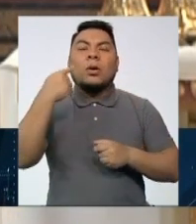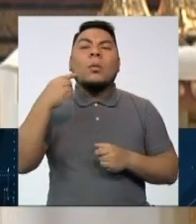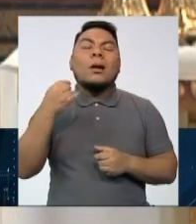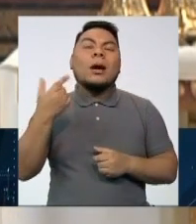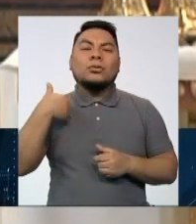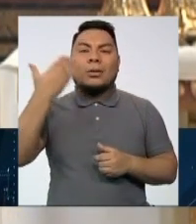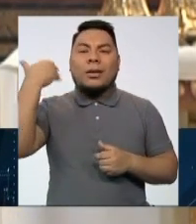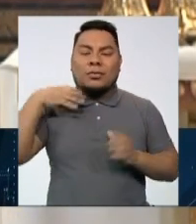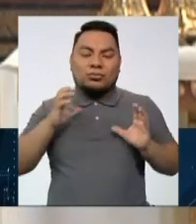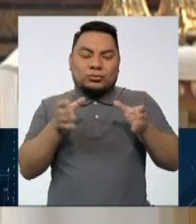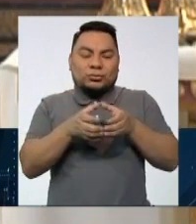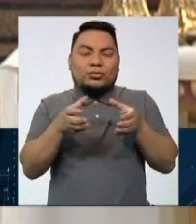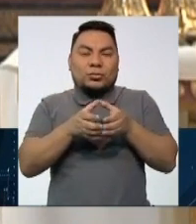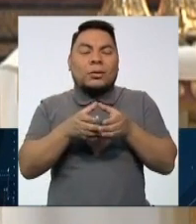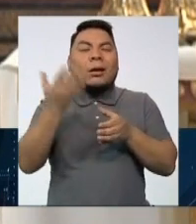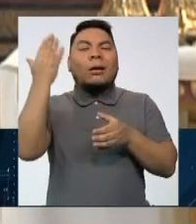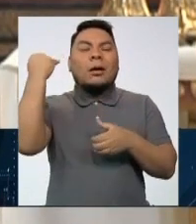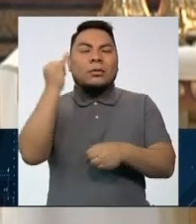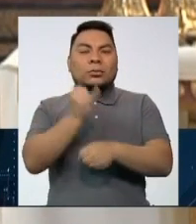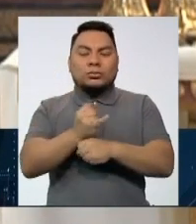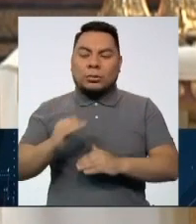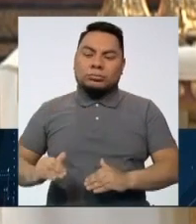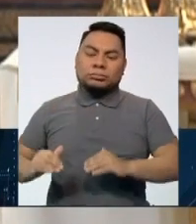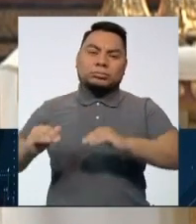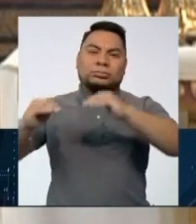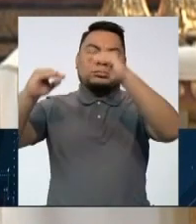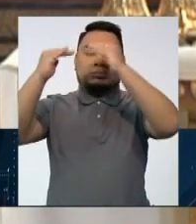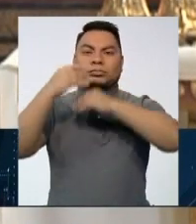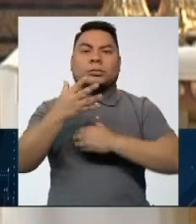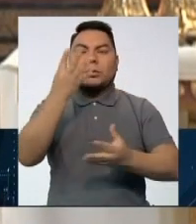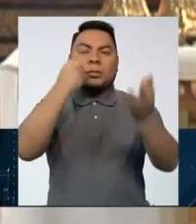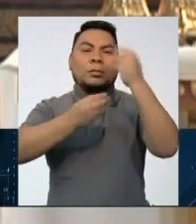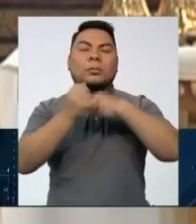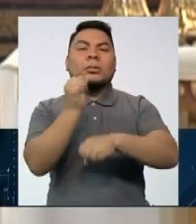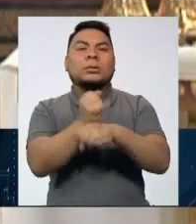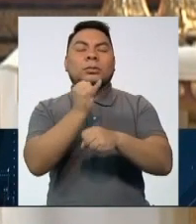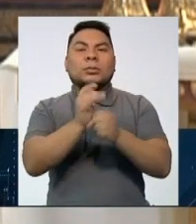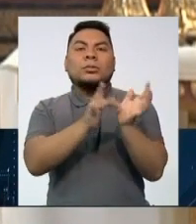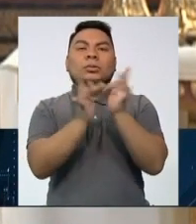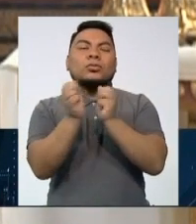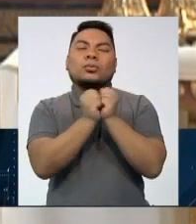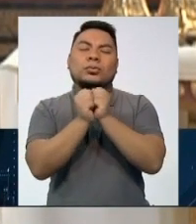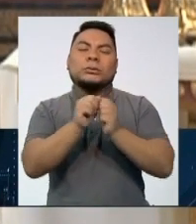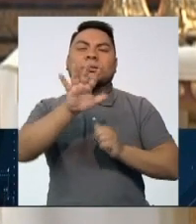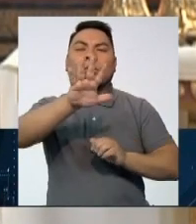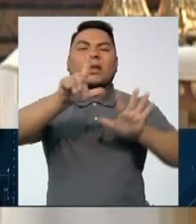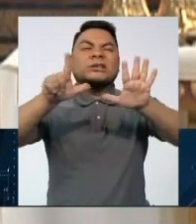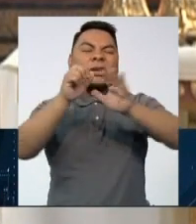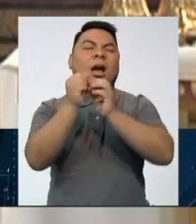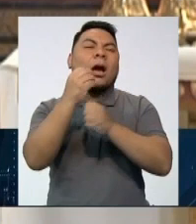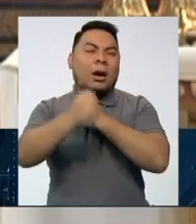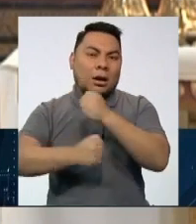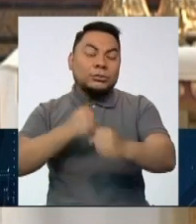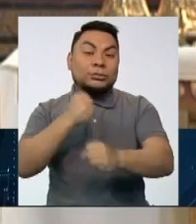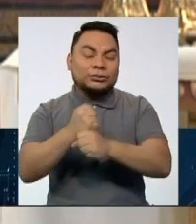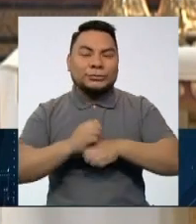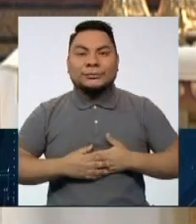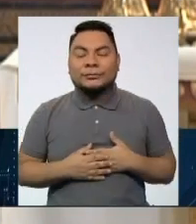compartí en estos 57 años en la Compañía de Jesús, de los